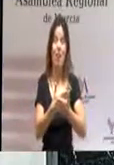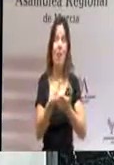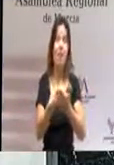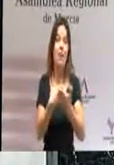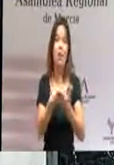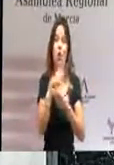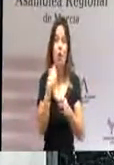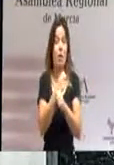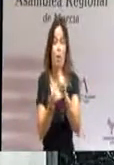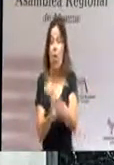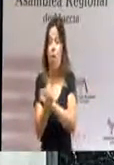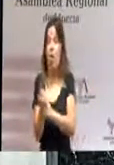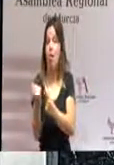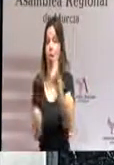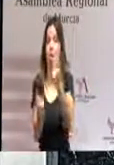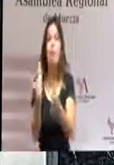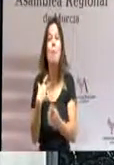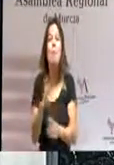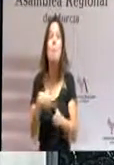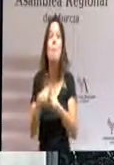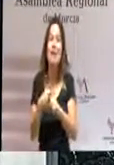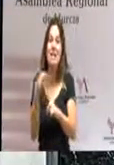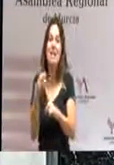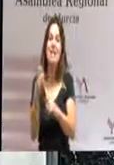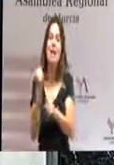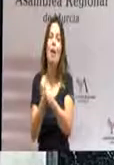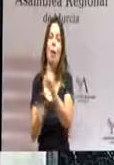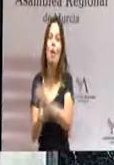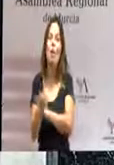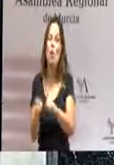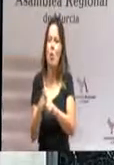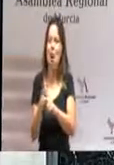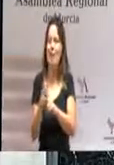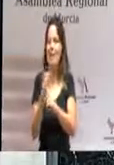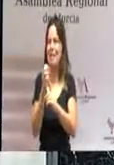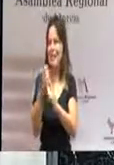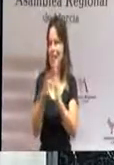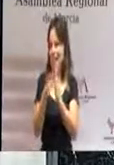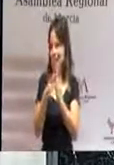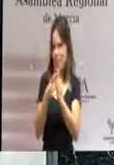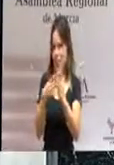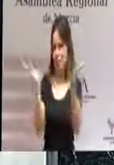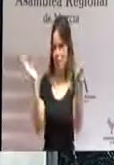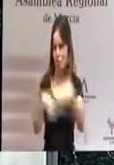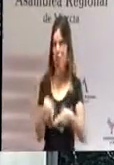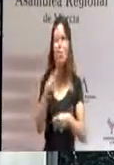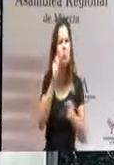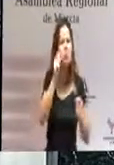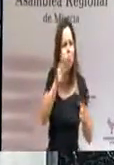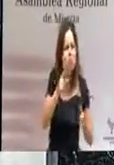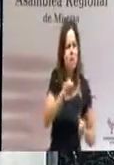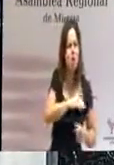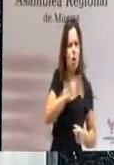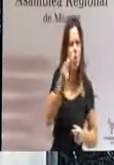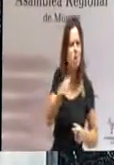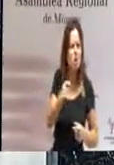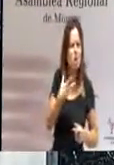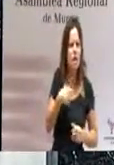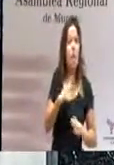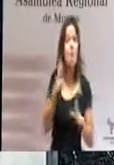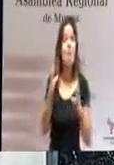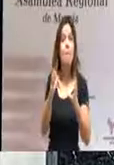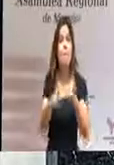que el poco empleo que se crea es, además, tremendamente precario. ¿Es usted consciente, señor presidente, de que más de la mitad de la